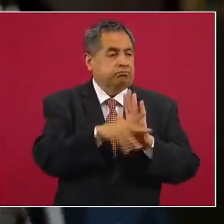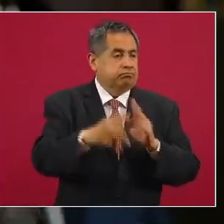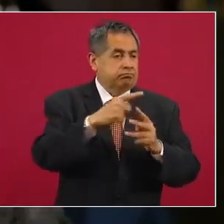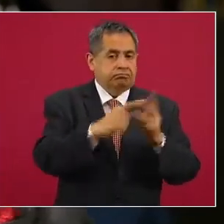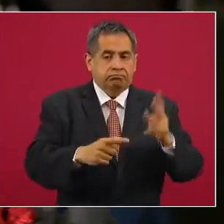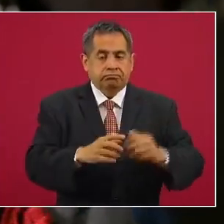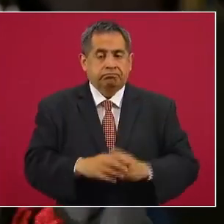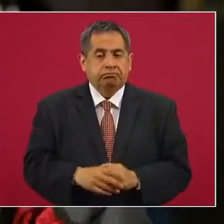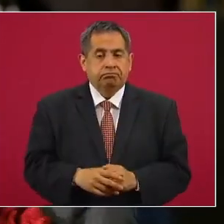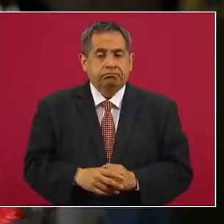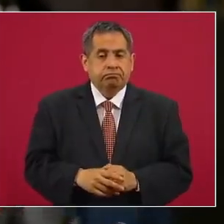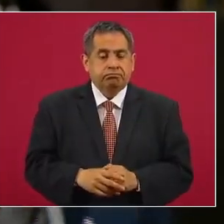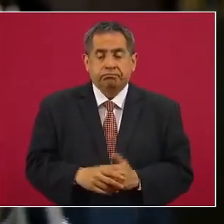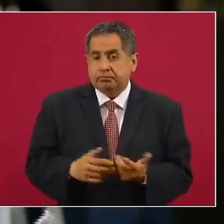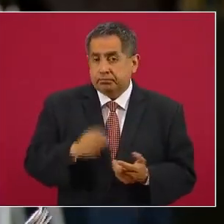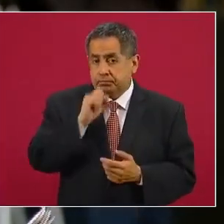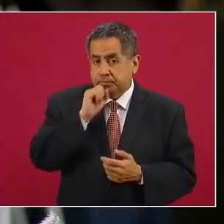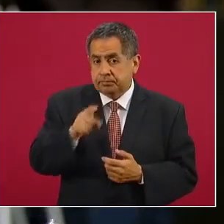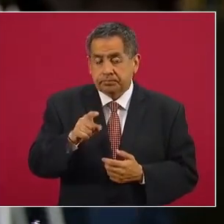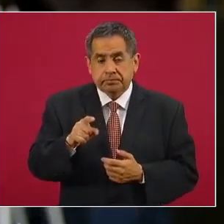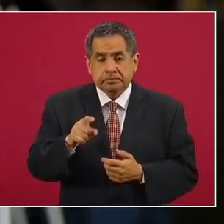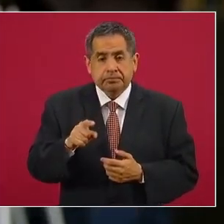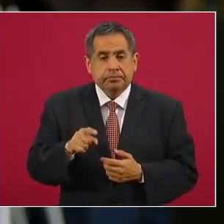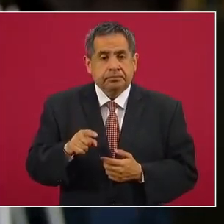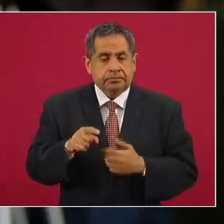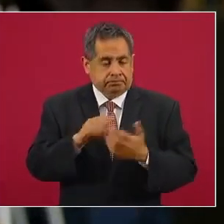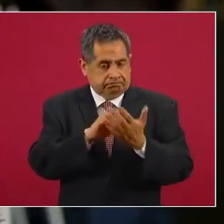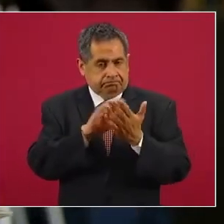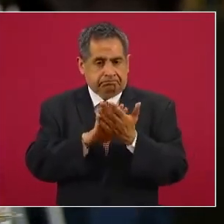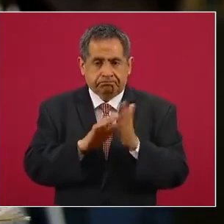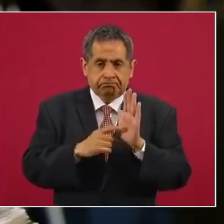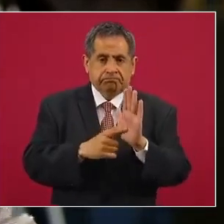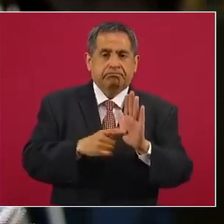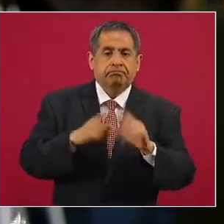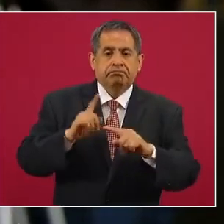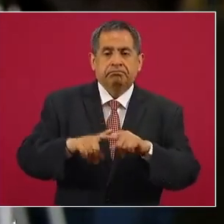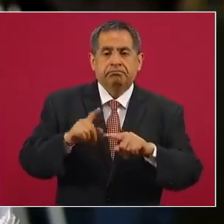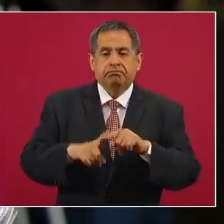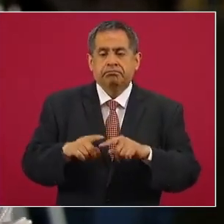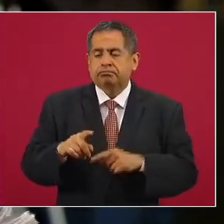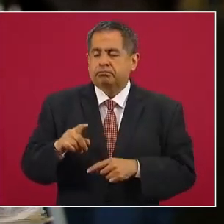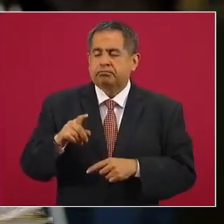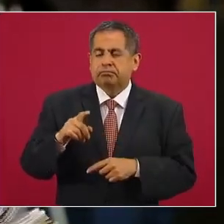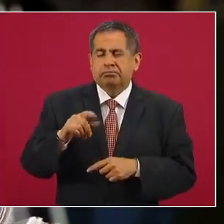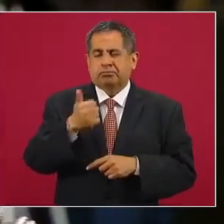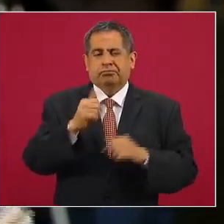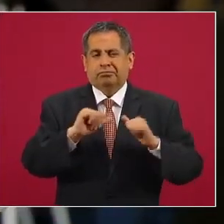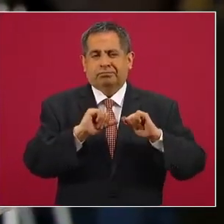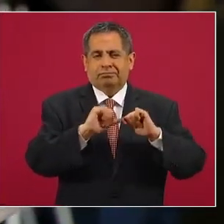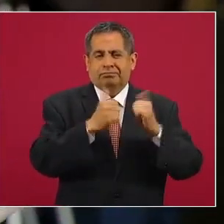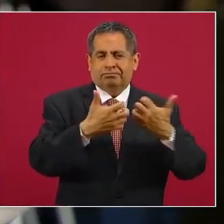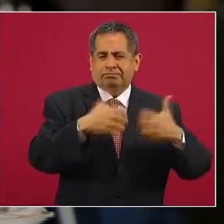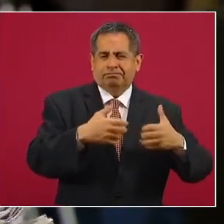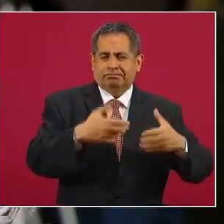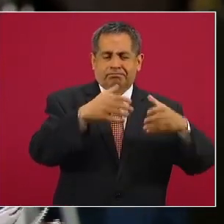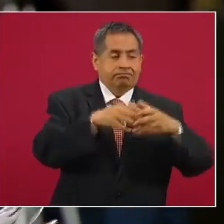periódicos. Igual, presidente, tengo este dato de Edelman Trust que dice que pues